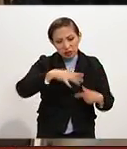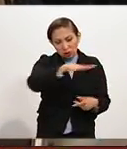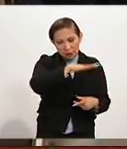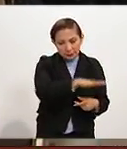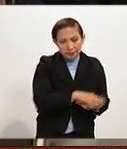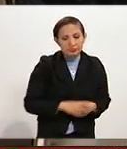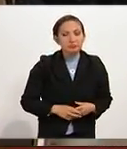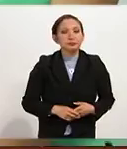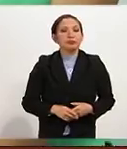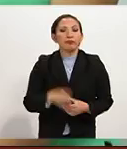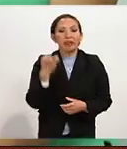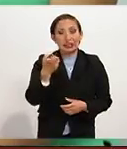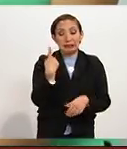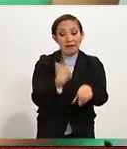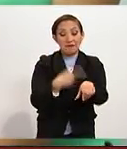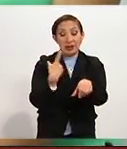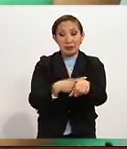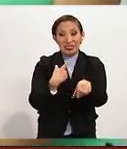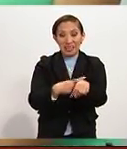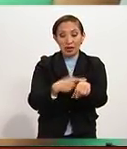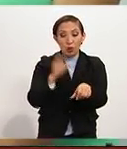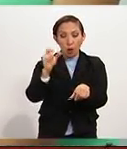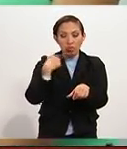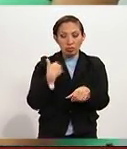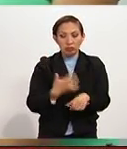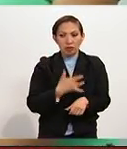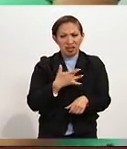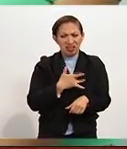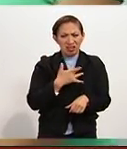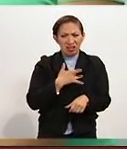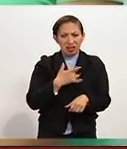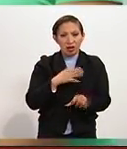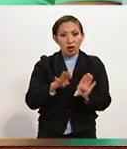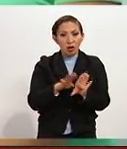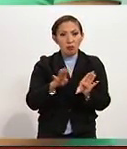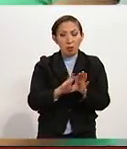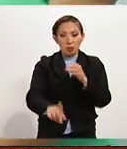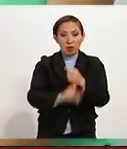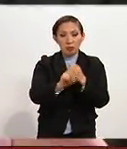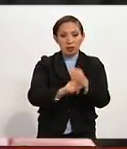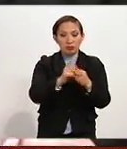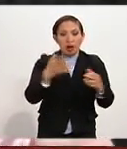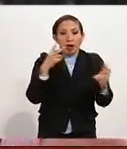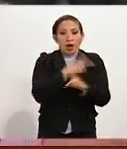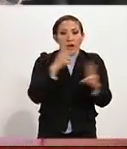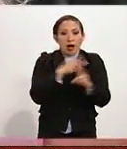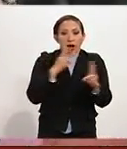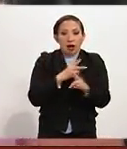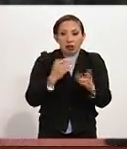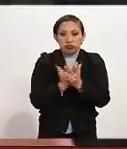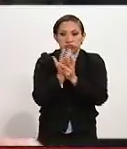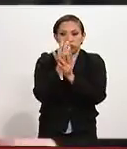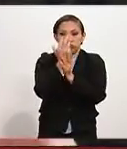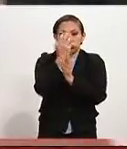población. Y bueno, es una enfermedad que cuando se manifiesta, se va a manifestar como crisis o exacerbaciones, donde las personas van